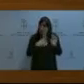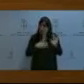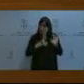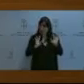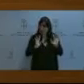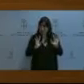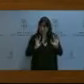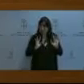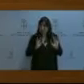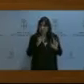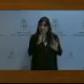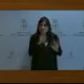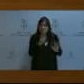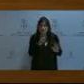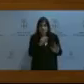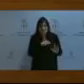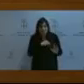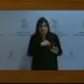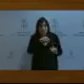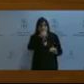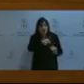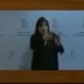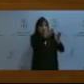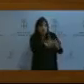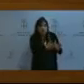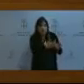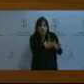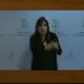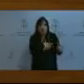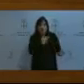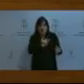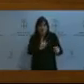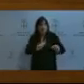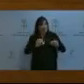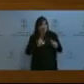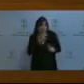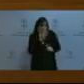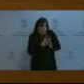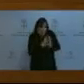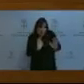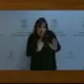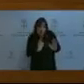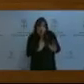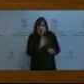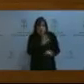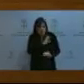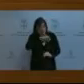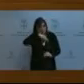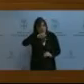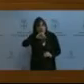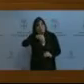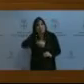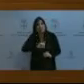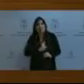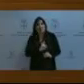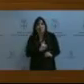usted empiece este debate, sinceramente, señor Medina, un debate que, como ve, también